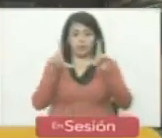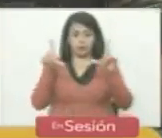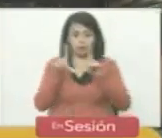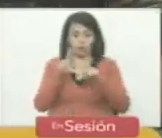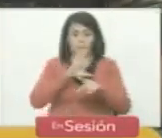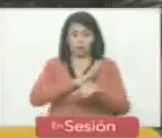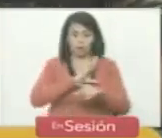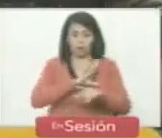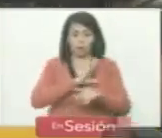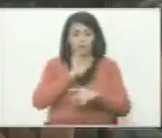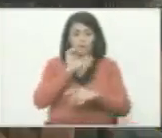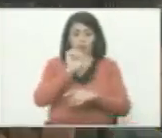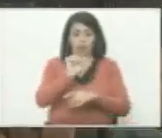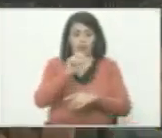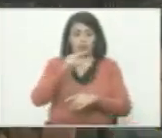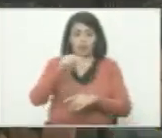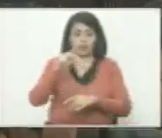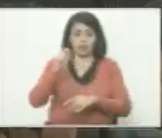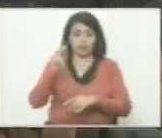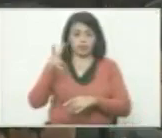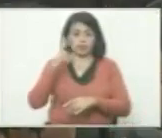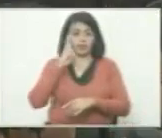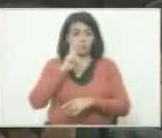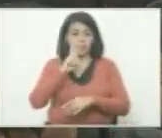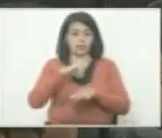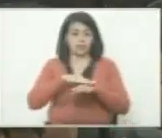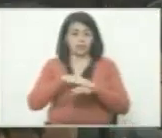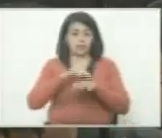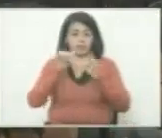de televisión, que el ciudadano pueda ver lo que ocurre aquí.